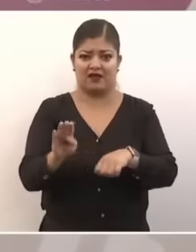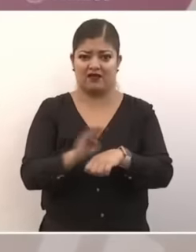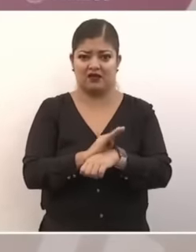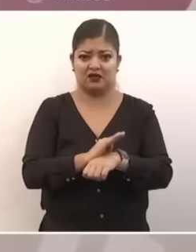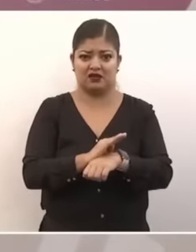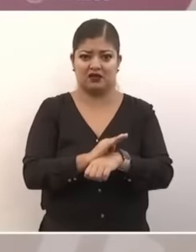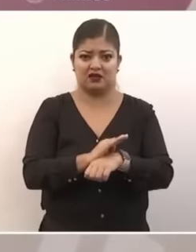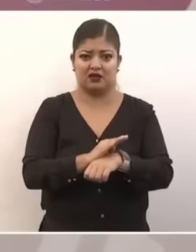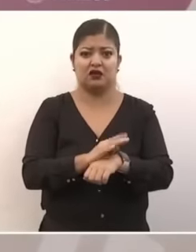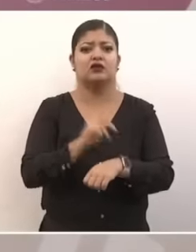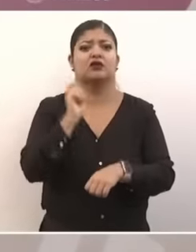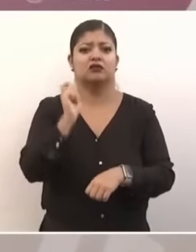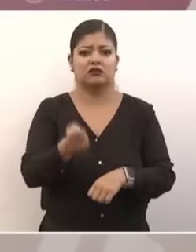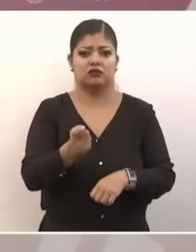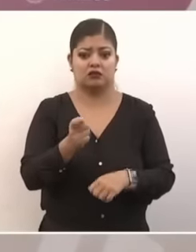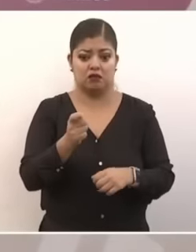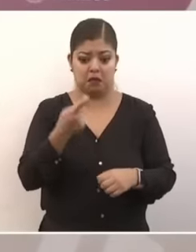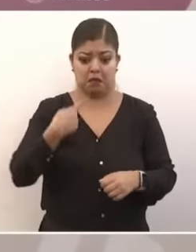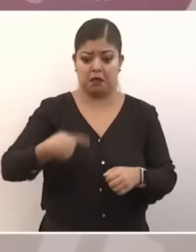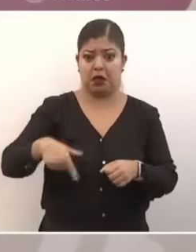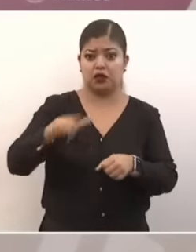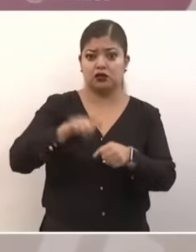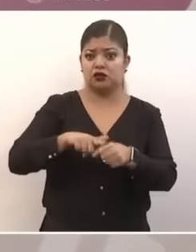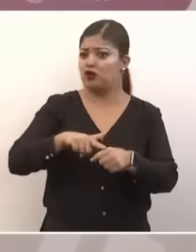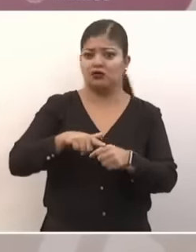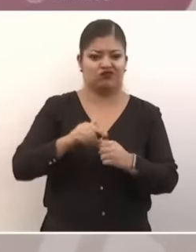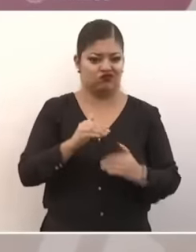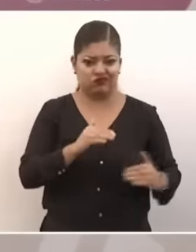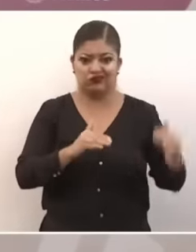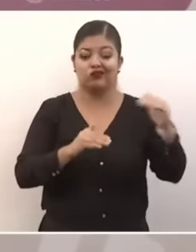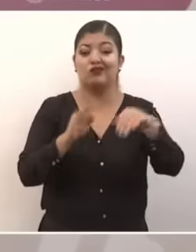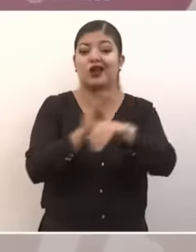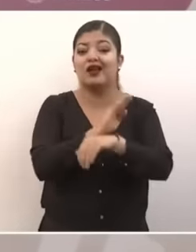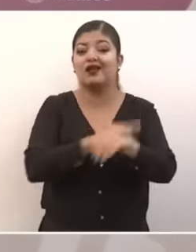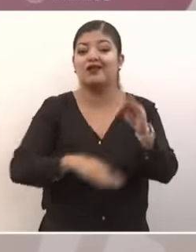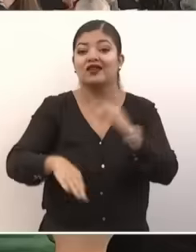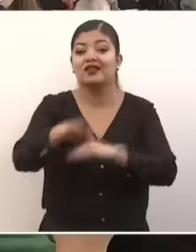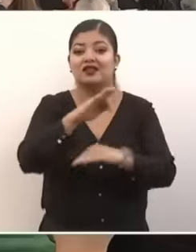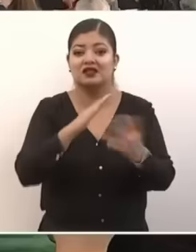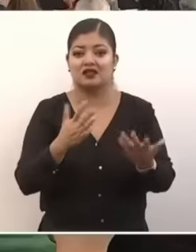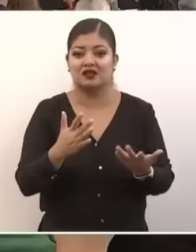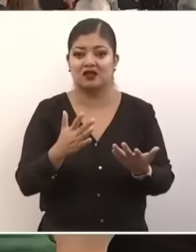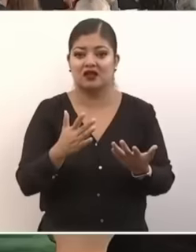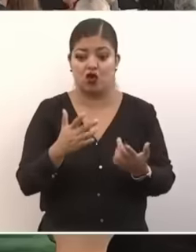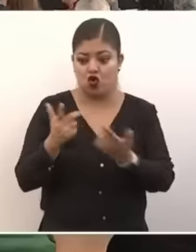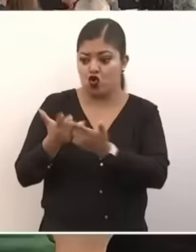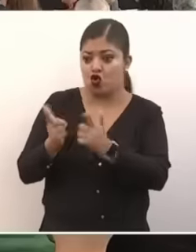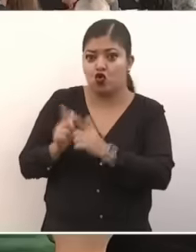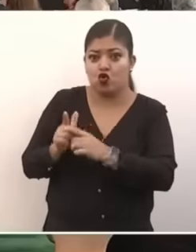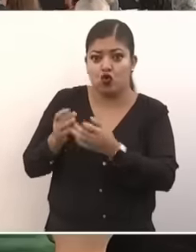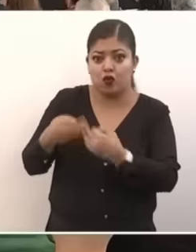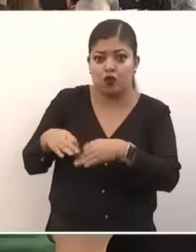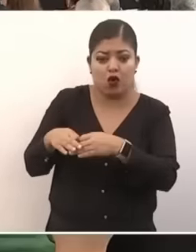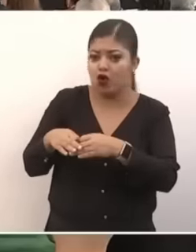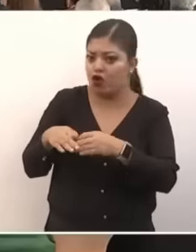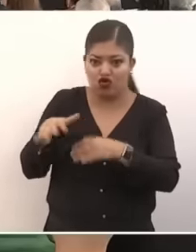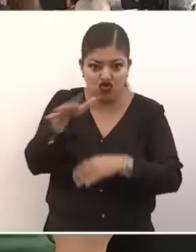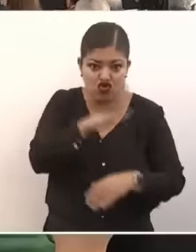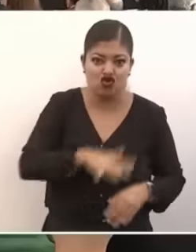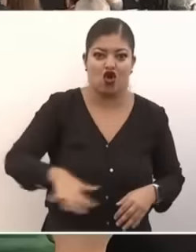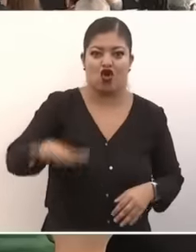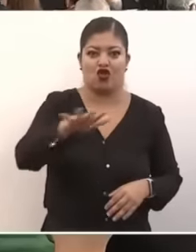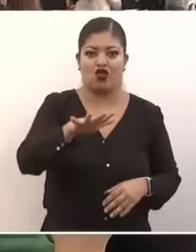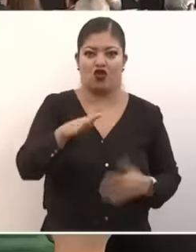encima del interés personal o de grupo, también de partido.